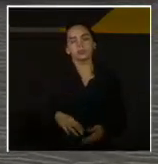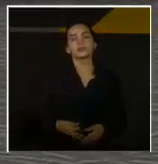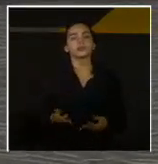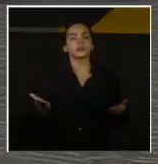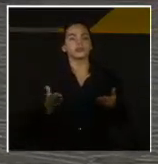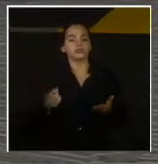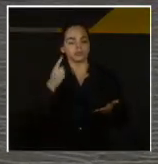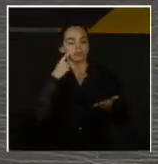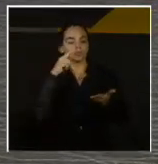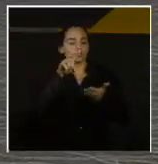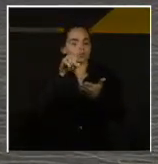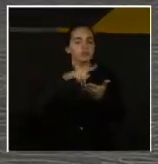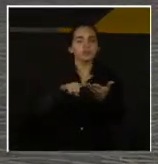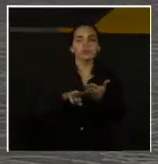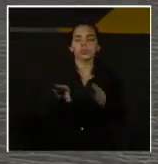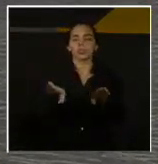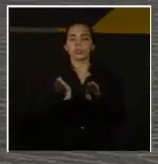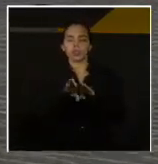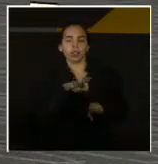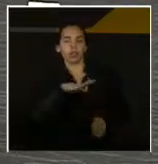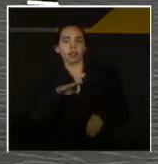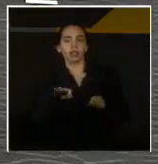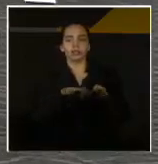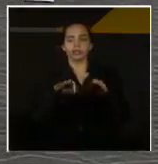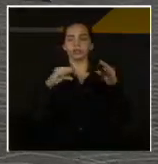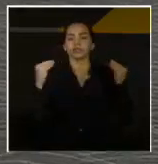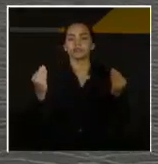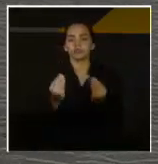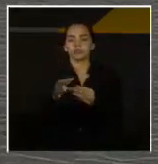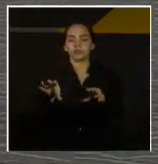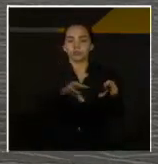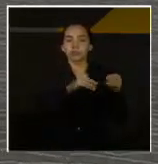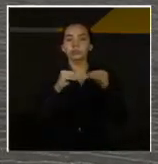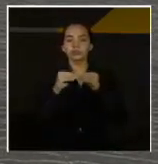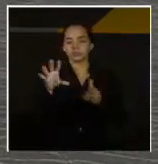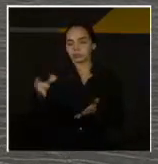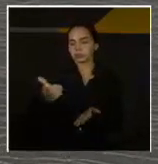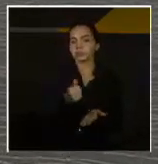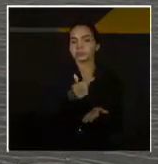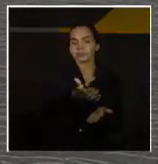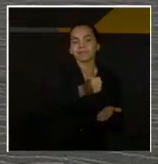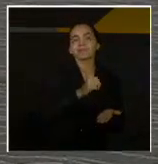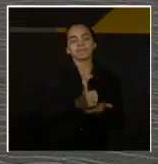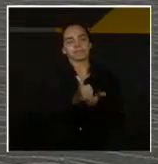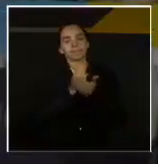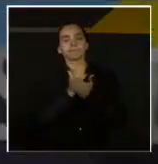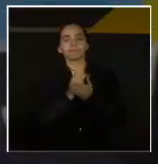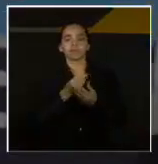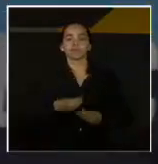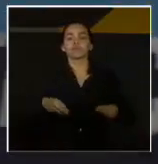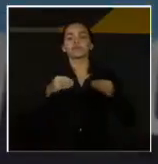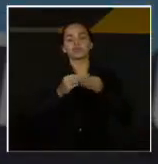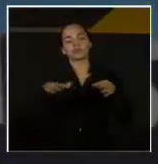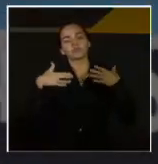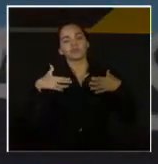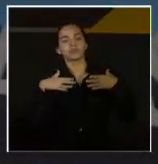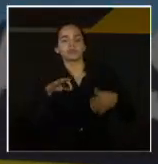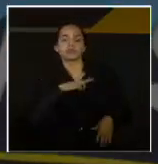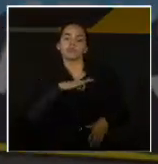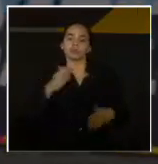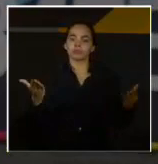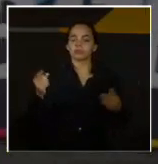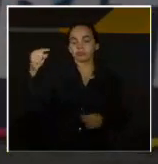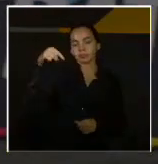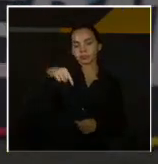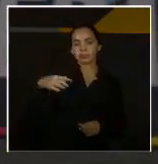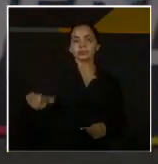a identificar cómo podemos trabajar en conjunto, consiguiendo apoyos económicos importantes para que puedan ser aplicados. El